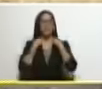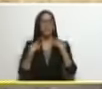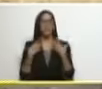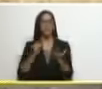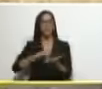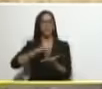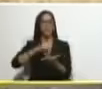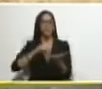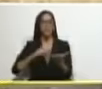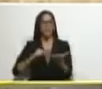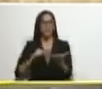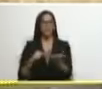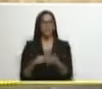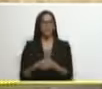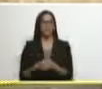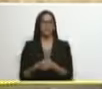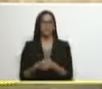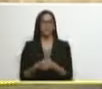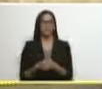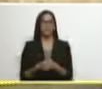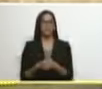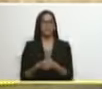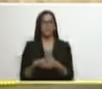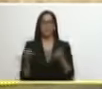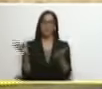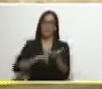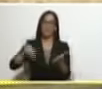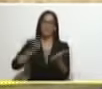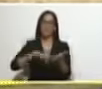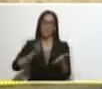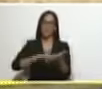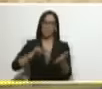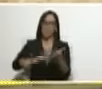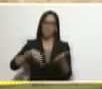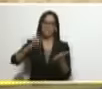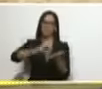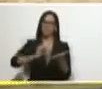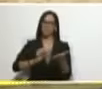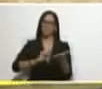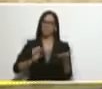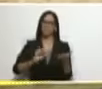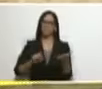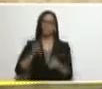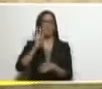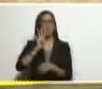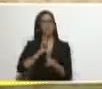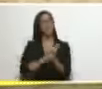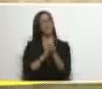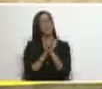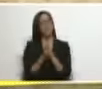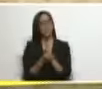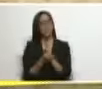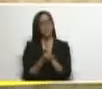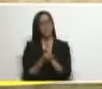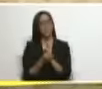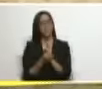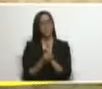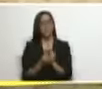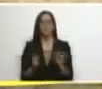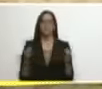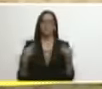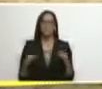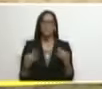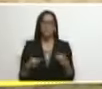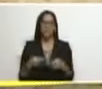firmas planas, repetidas. Y ese cuarto referéndum fue nada más y nada menos